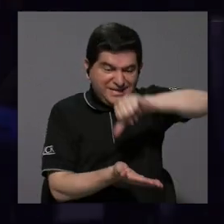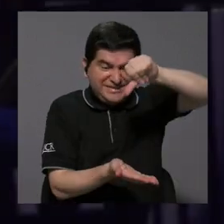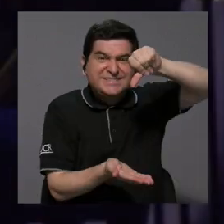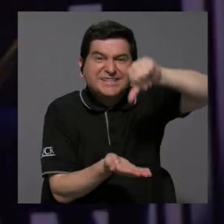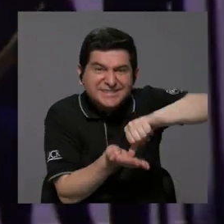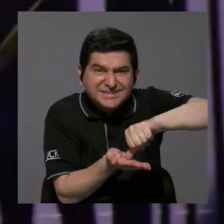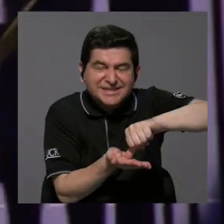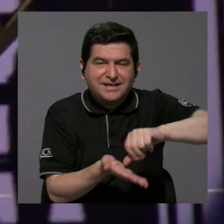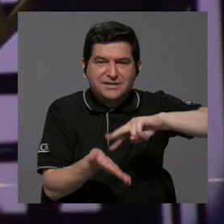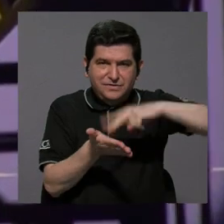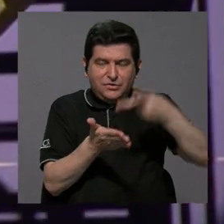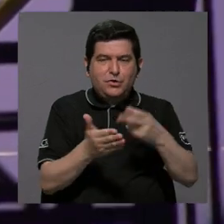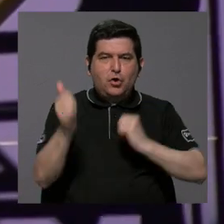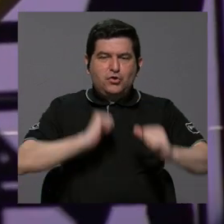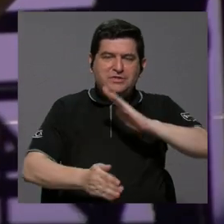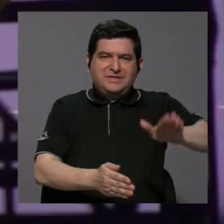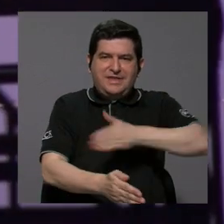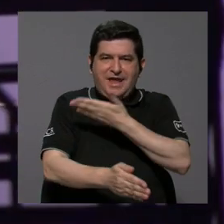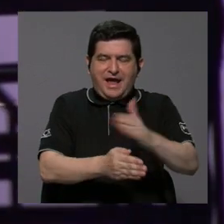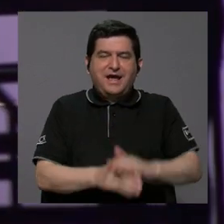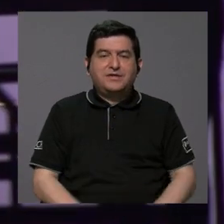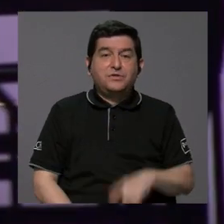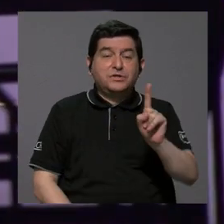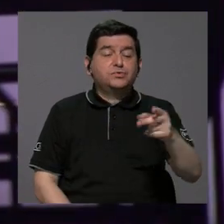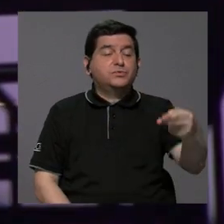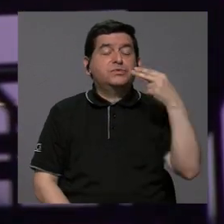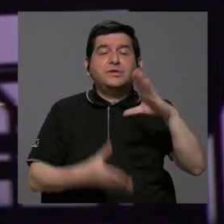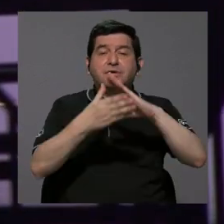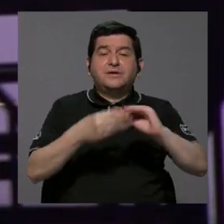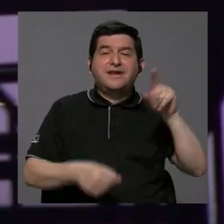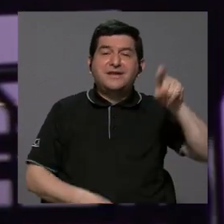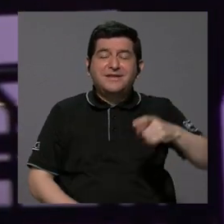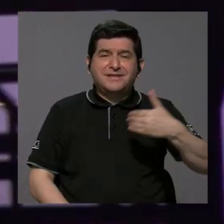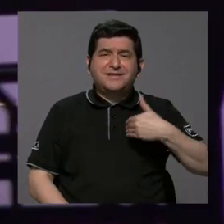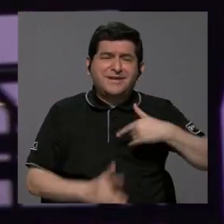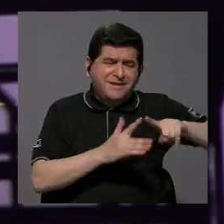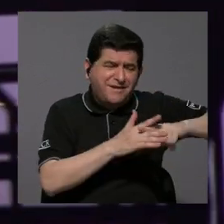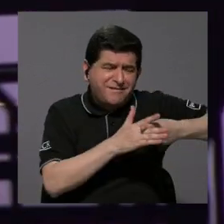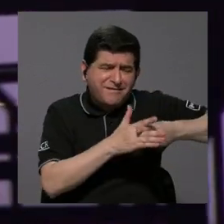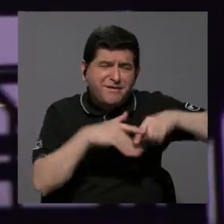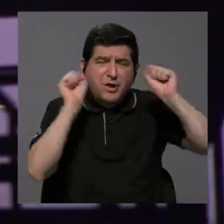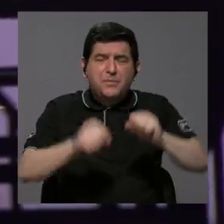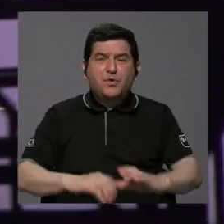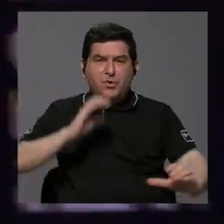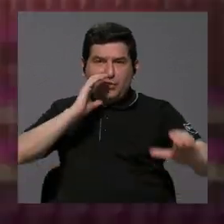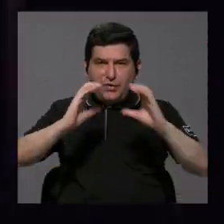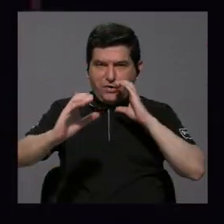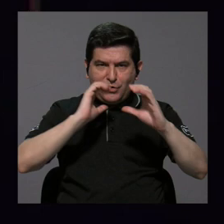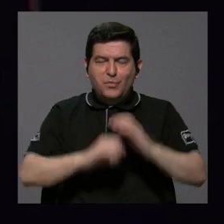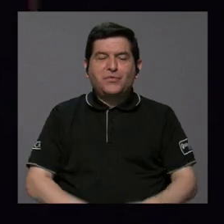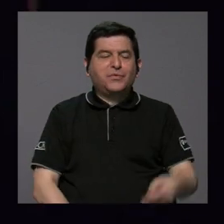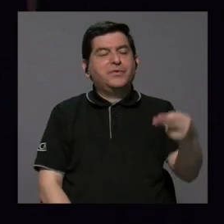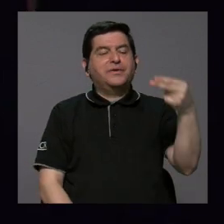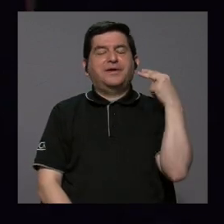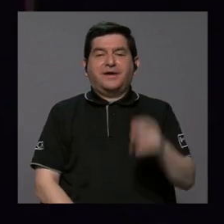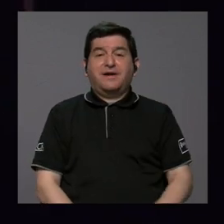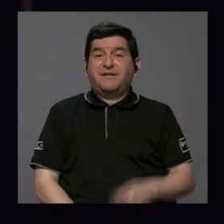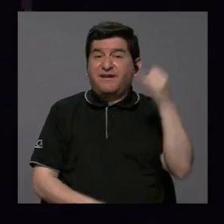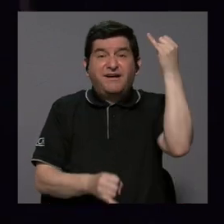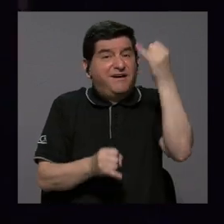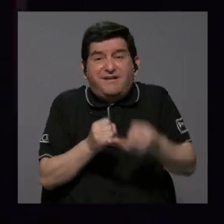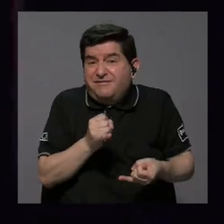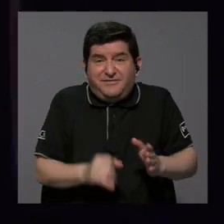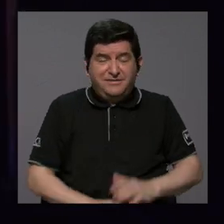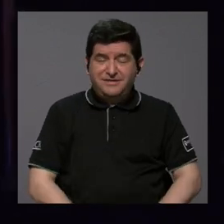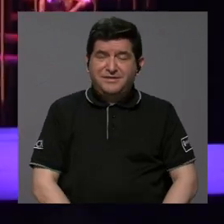el centro de lo que es musical porque al final estamos contando una historia y necesitamos tener esas herramientas para poder transmitir esa historia al final